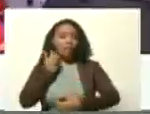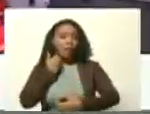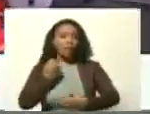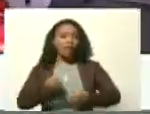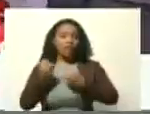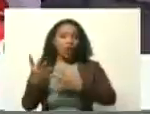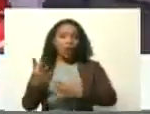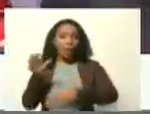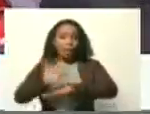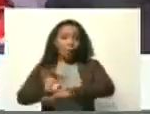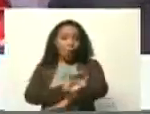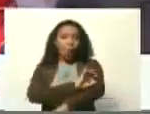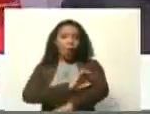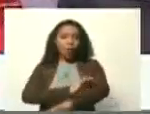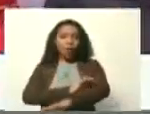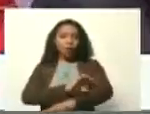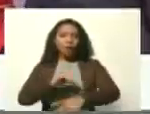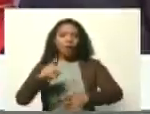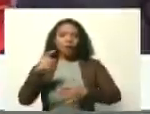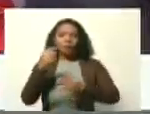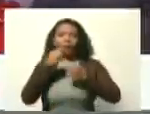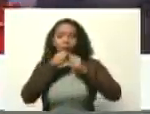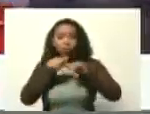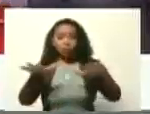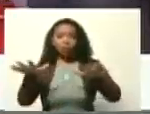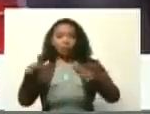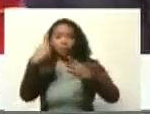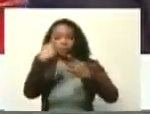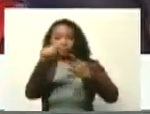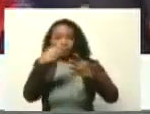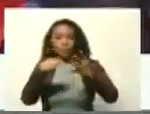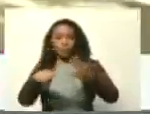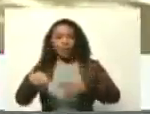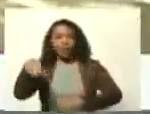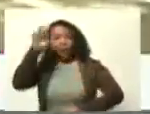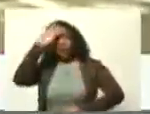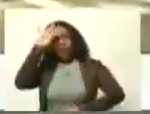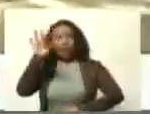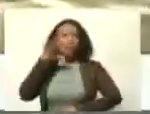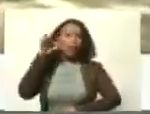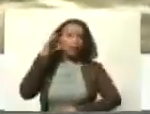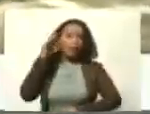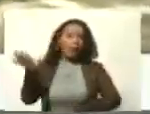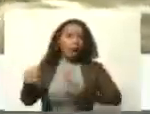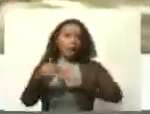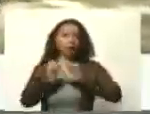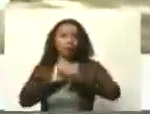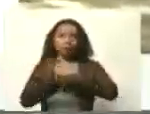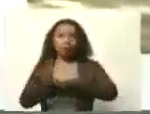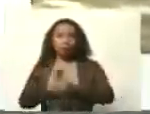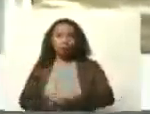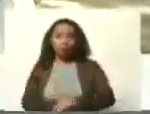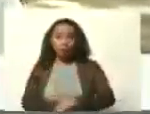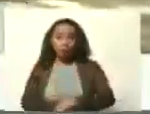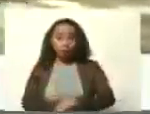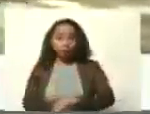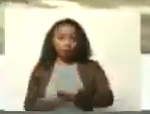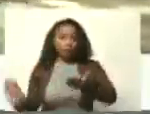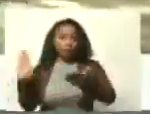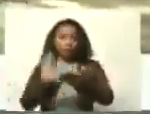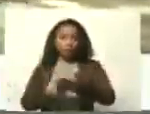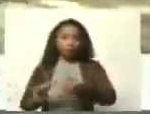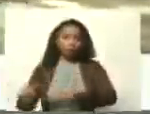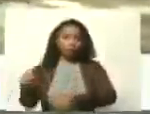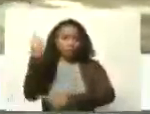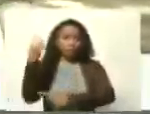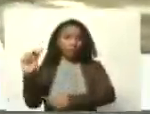sarampión, rubiola, influenza, polio, fiebre amarilla y contra la COVID-19. Se están aplicando la